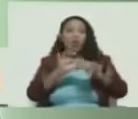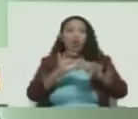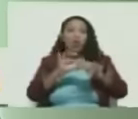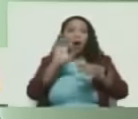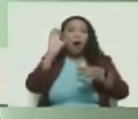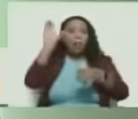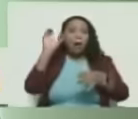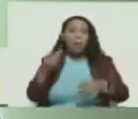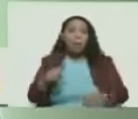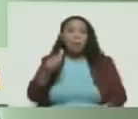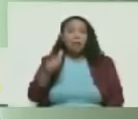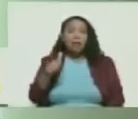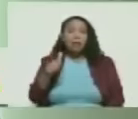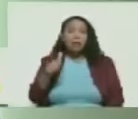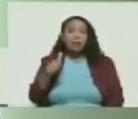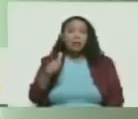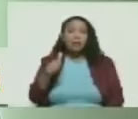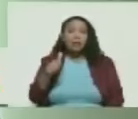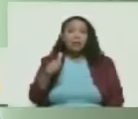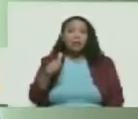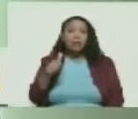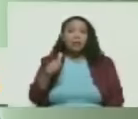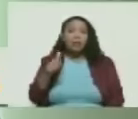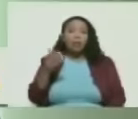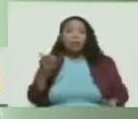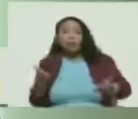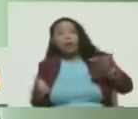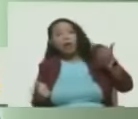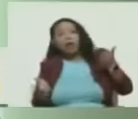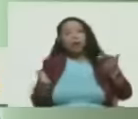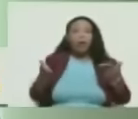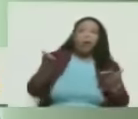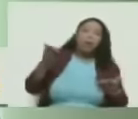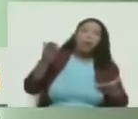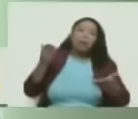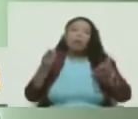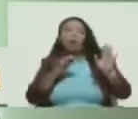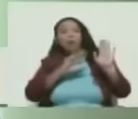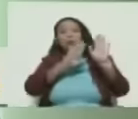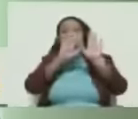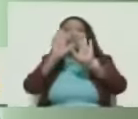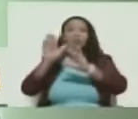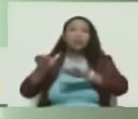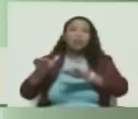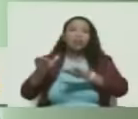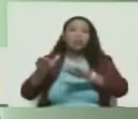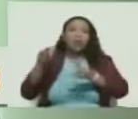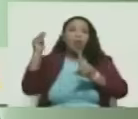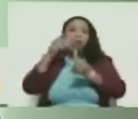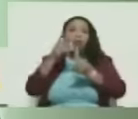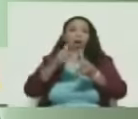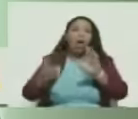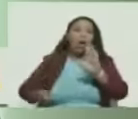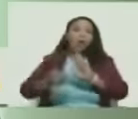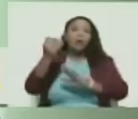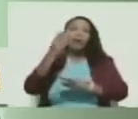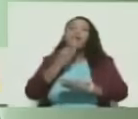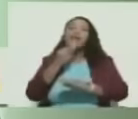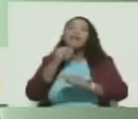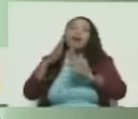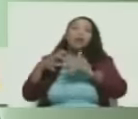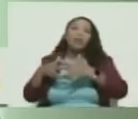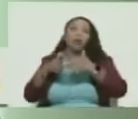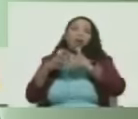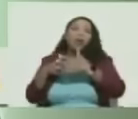más belicista del mundo, que actualmente desestabiliza la región del Medio Oriente apoyando el genocidio contra Israel, me refiero a Estados Unidos.